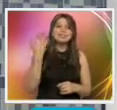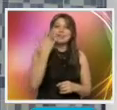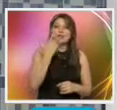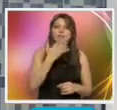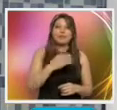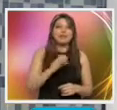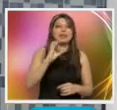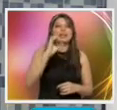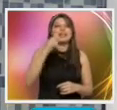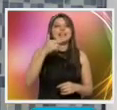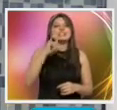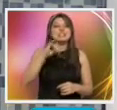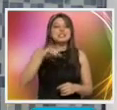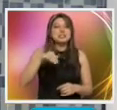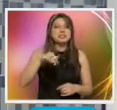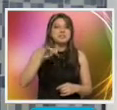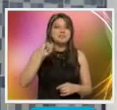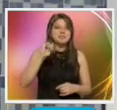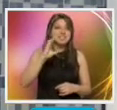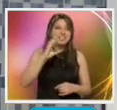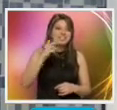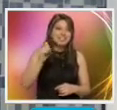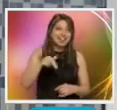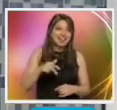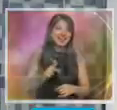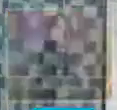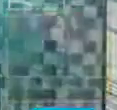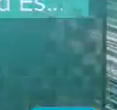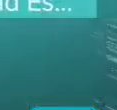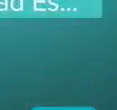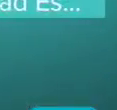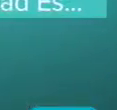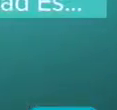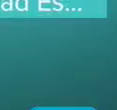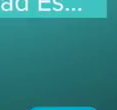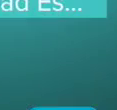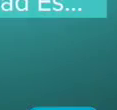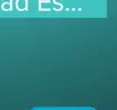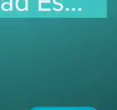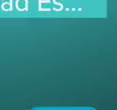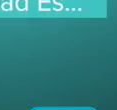Una chimichanga de atún pibil aquí en la cocina.